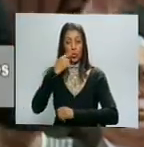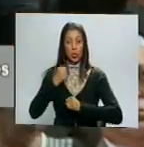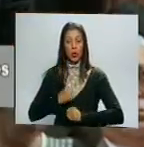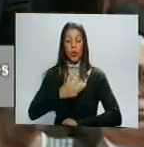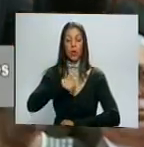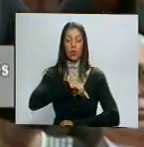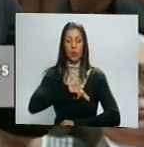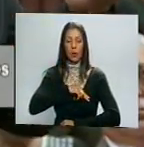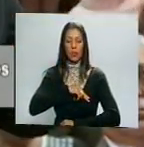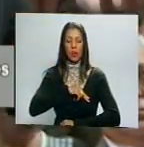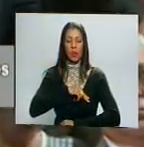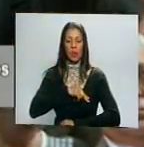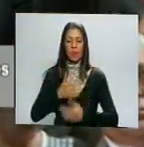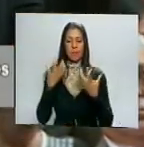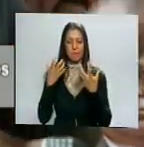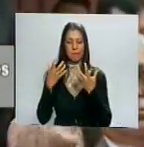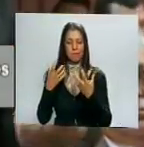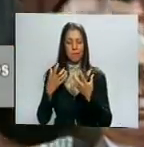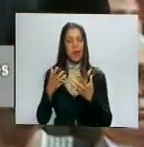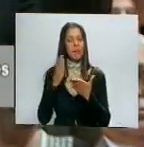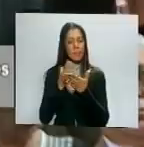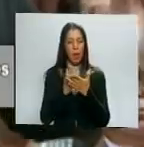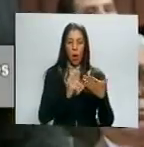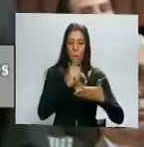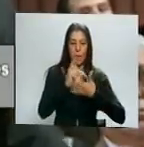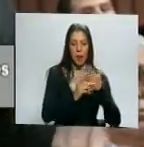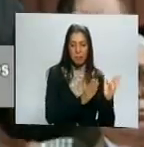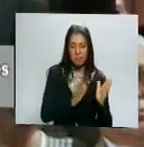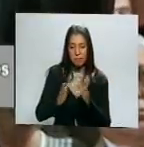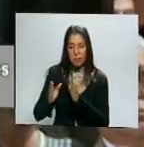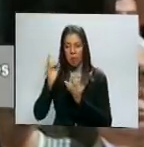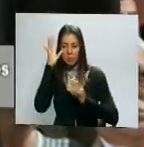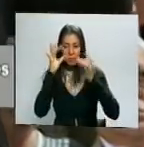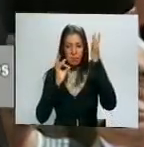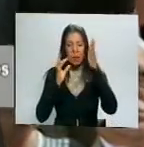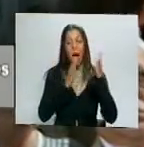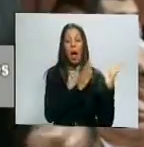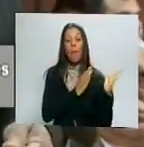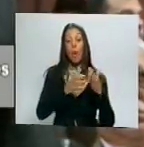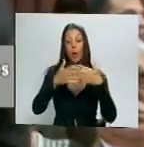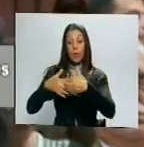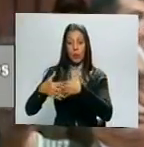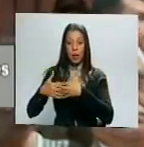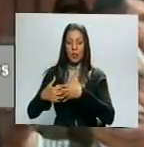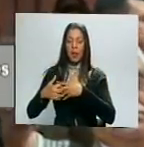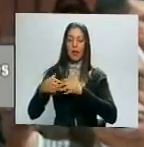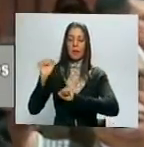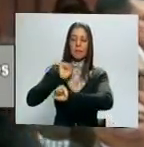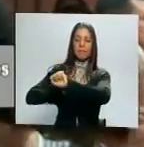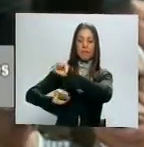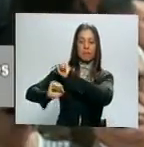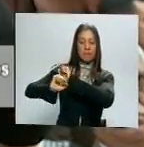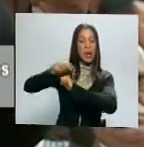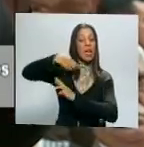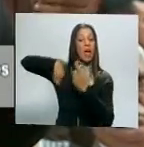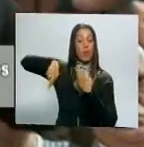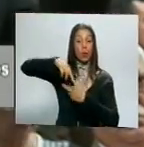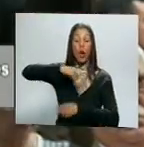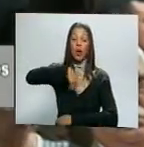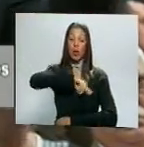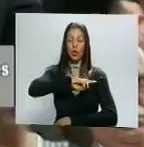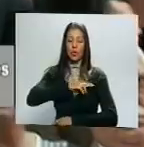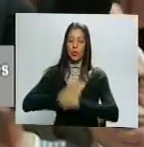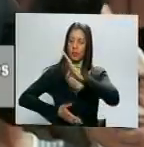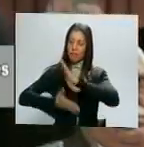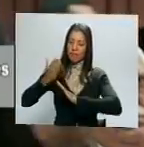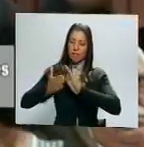somos la masa que se organiza, la masa que produce, la masa que defiende la revolución bolivariana, y vamos a salir